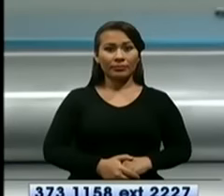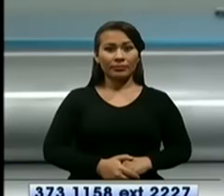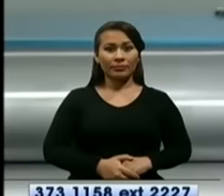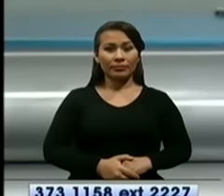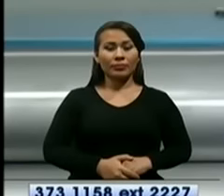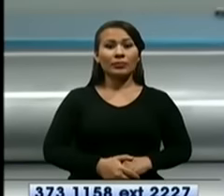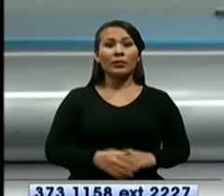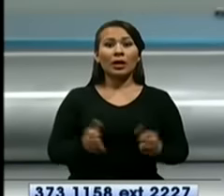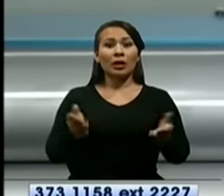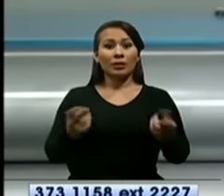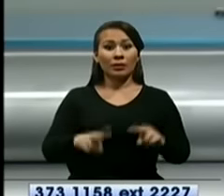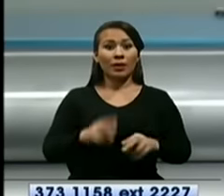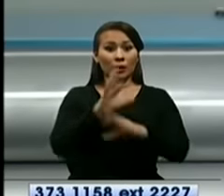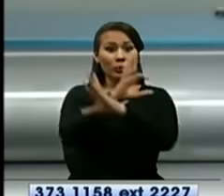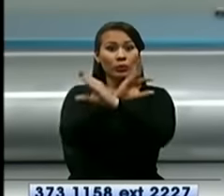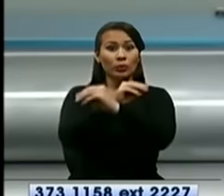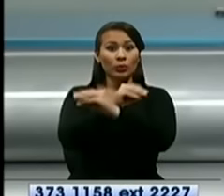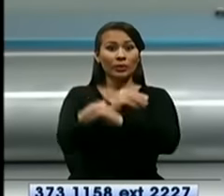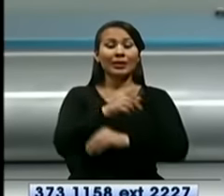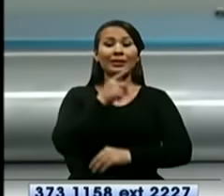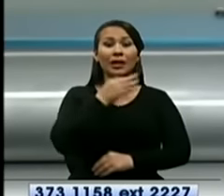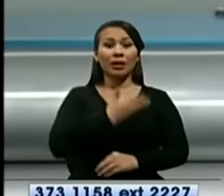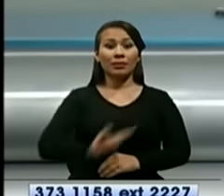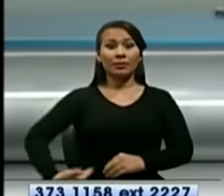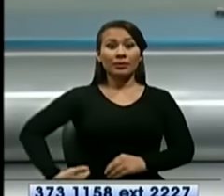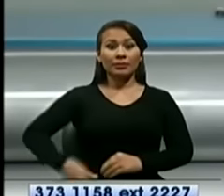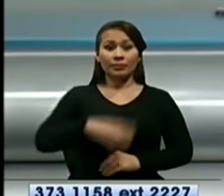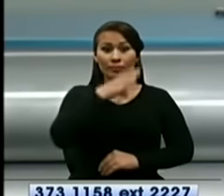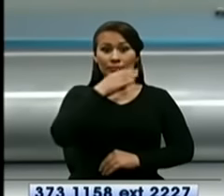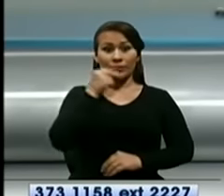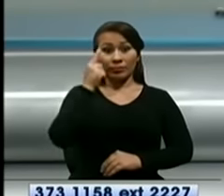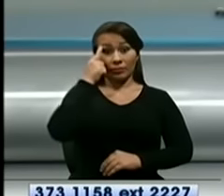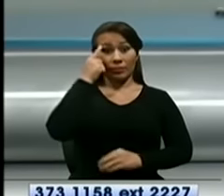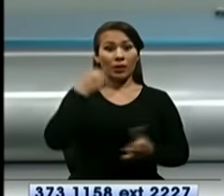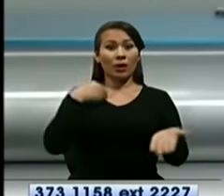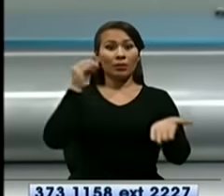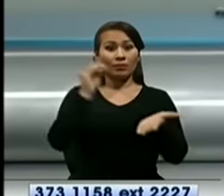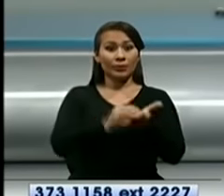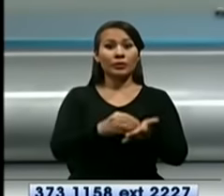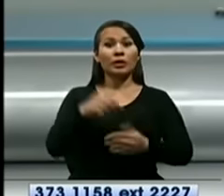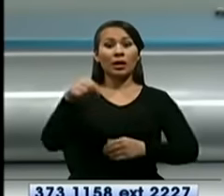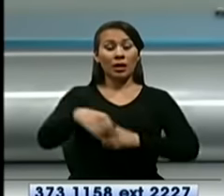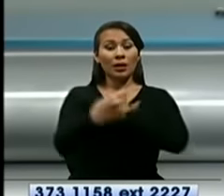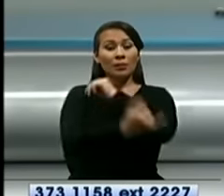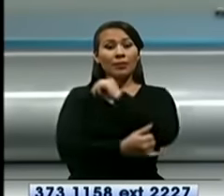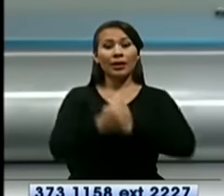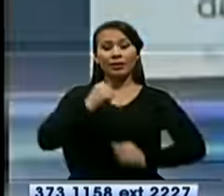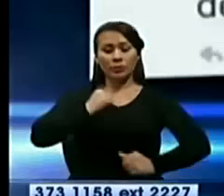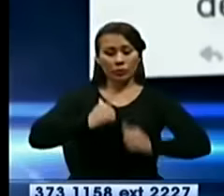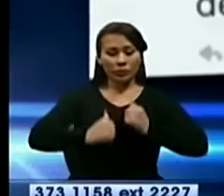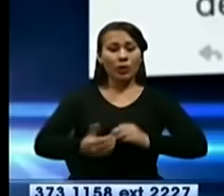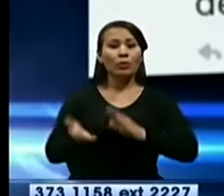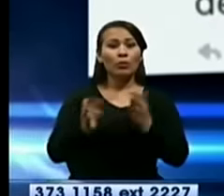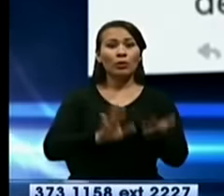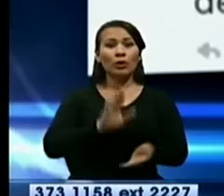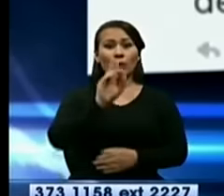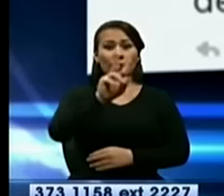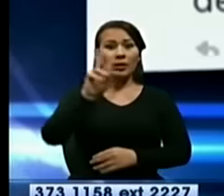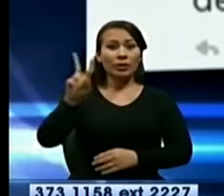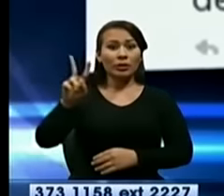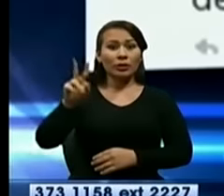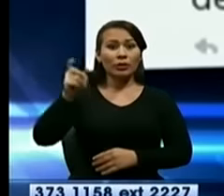A través de su cuenta de Twitter, el presidente Rafael Correa escribió: la patria está de luto, se nos fueron 22 soldados,